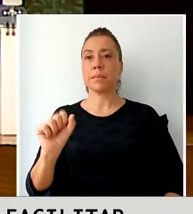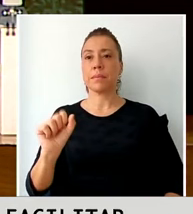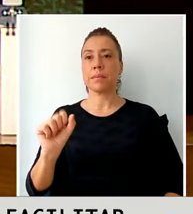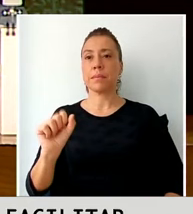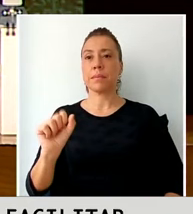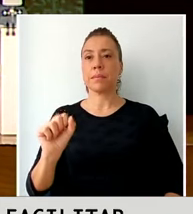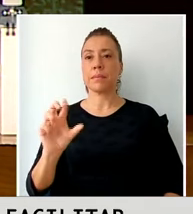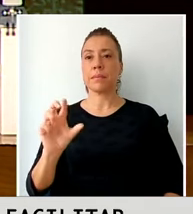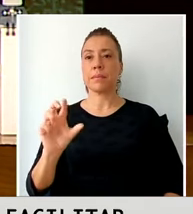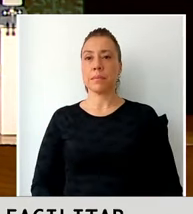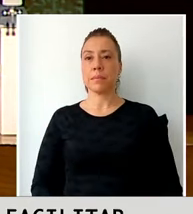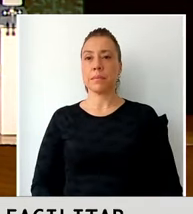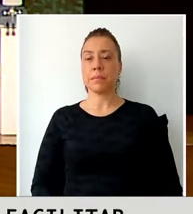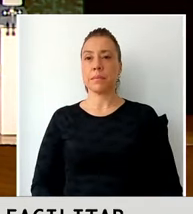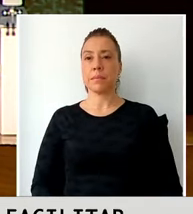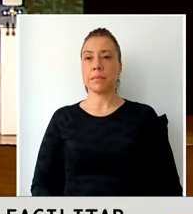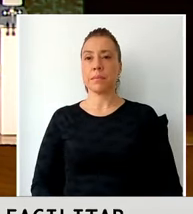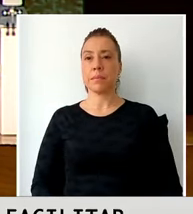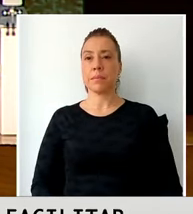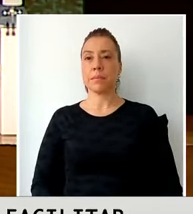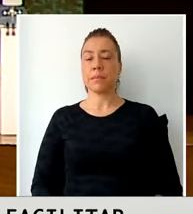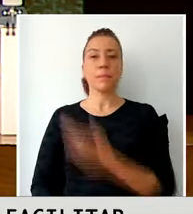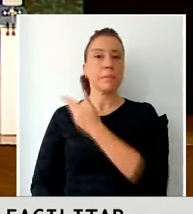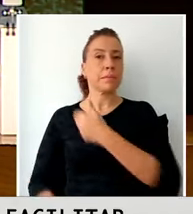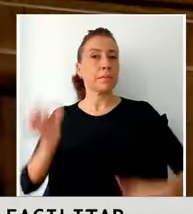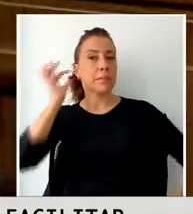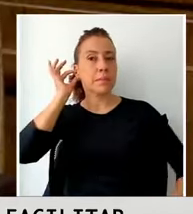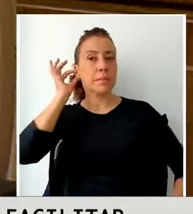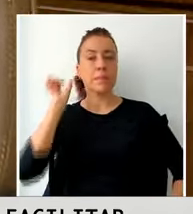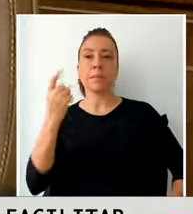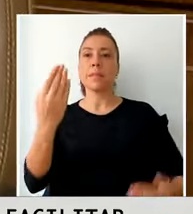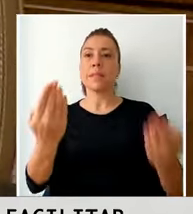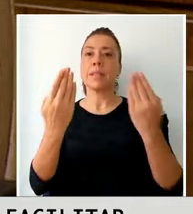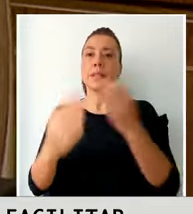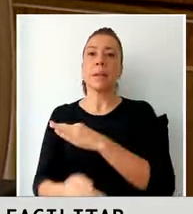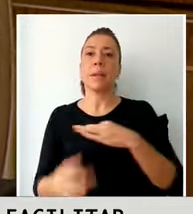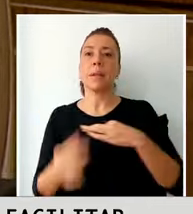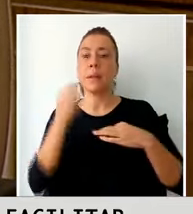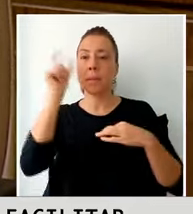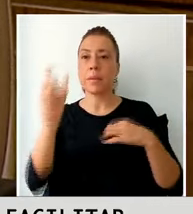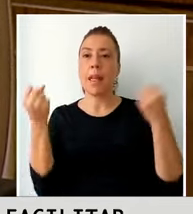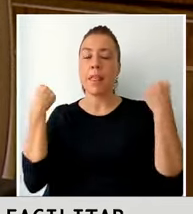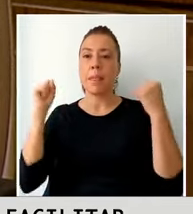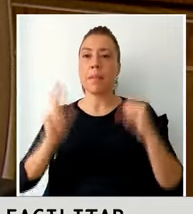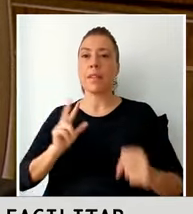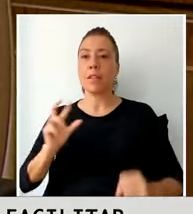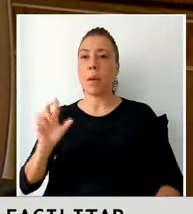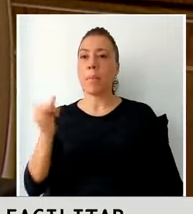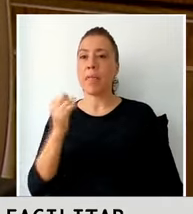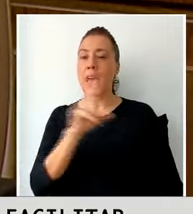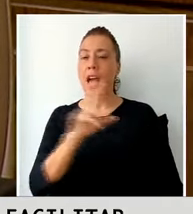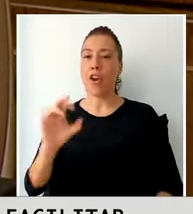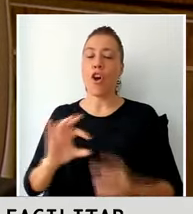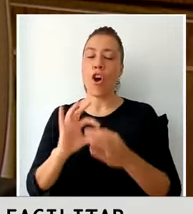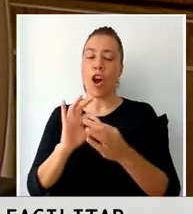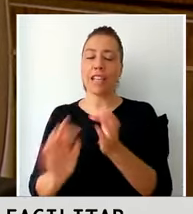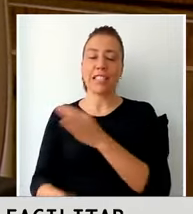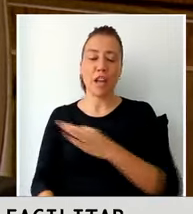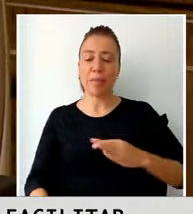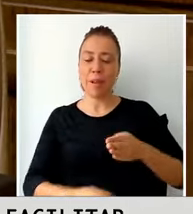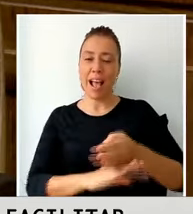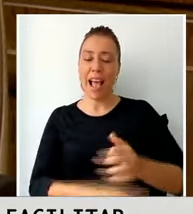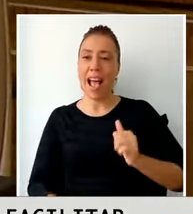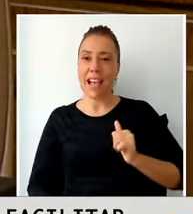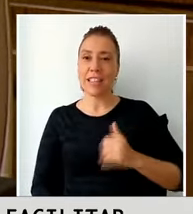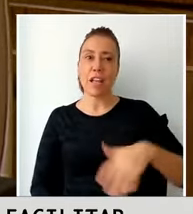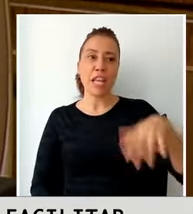Gracias presidenta en primer lugar saludar a nuestro ministro deporte Jaime Pizarro Gracias ministro por estar acá y por la tremenda labor